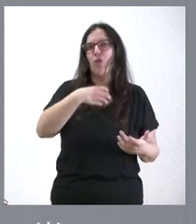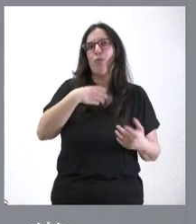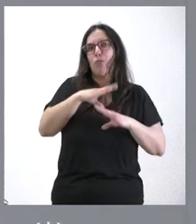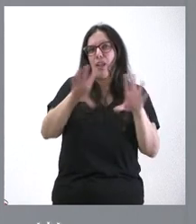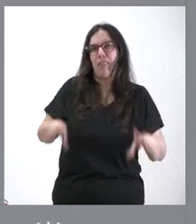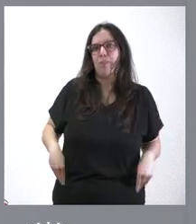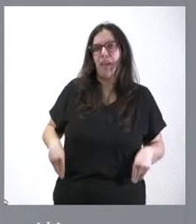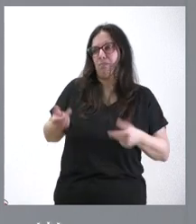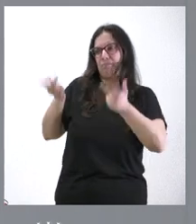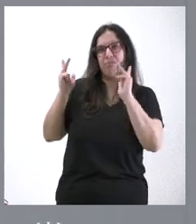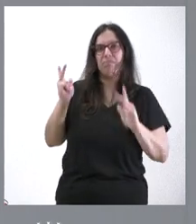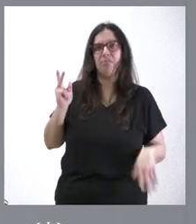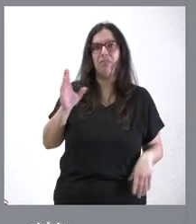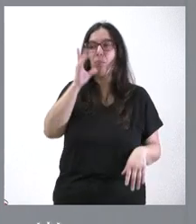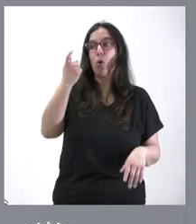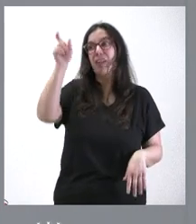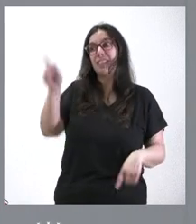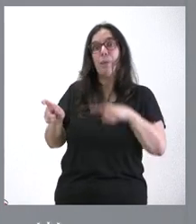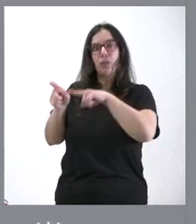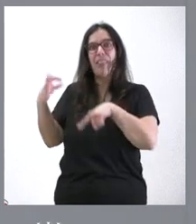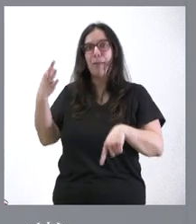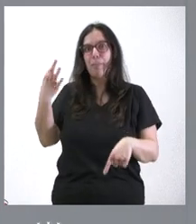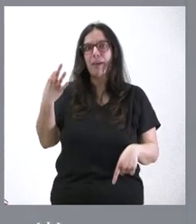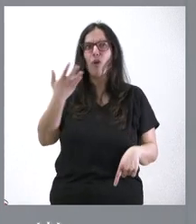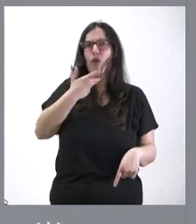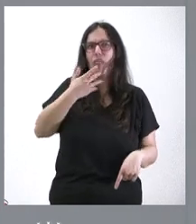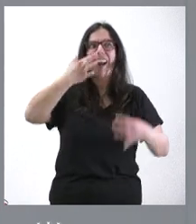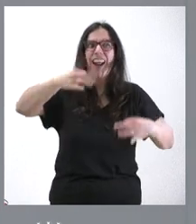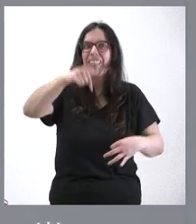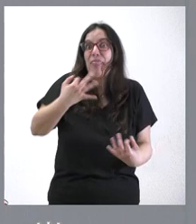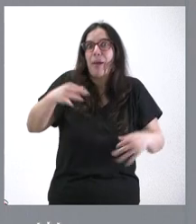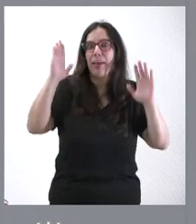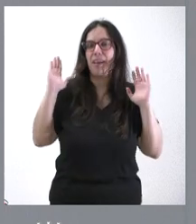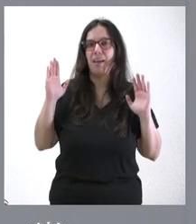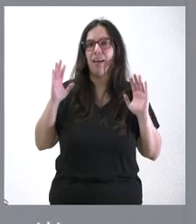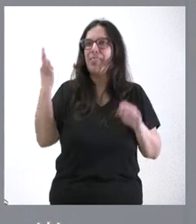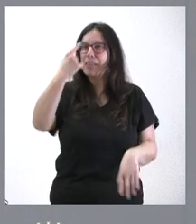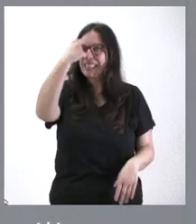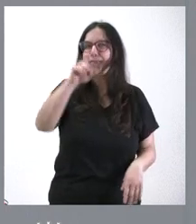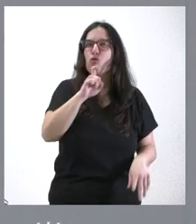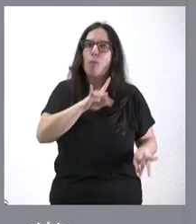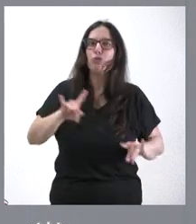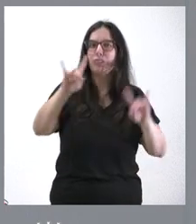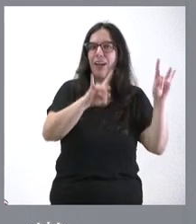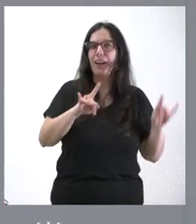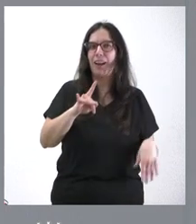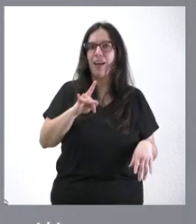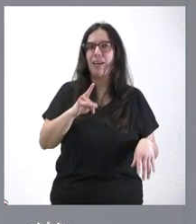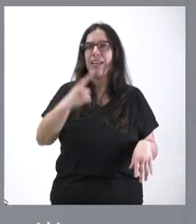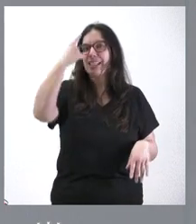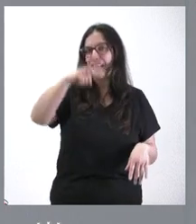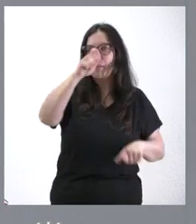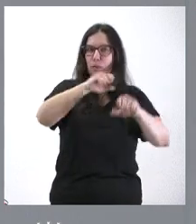sea así Especialmente cuando viene una persona que tendría que conocer la realidad de Castilla y león que tendría que saber cómo es nuestra tierra que tendría que saber la contribución que los